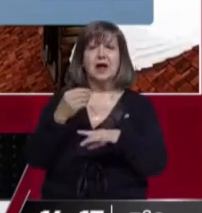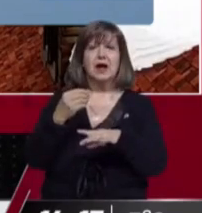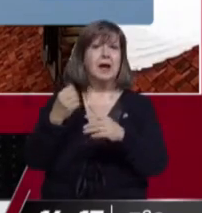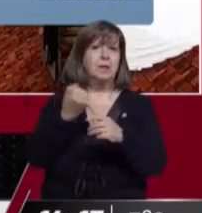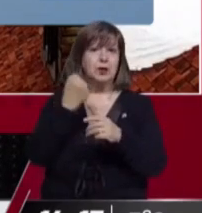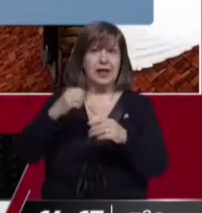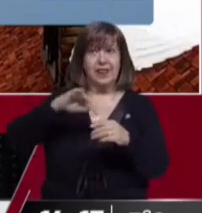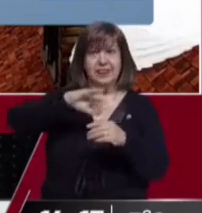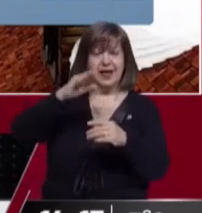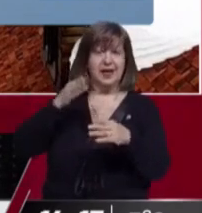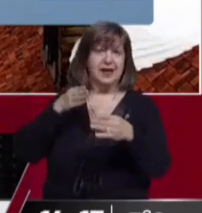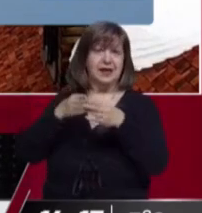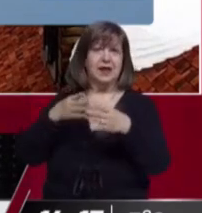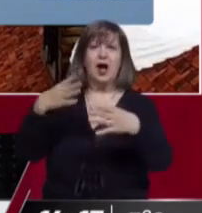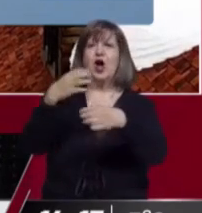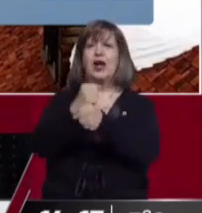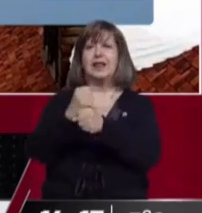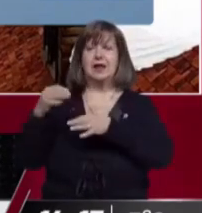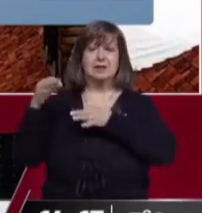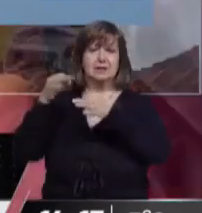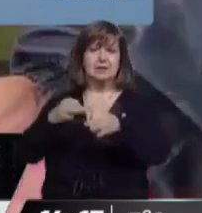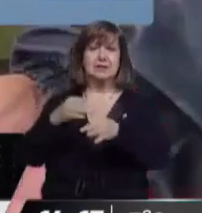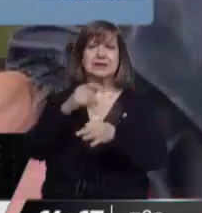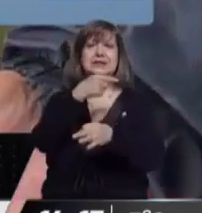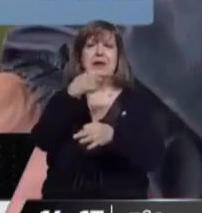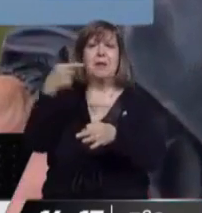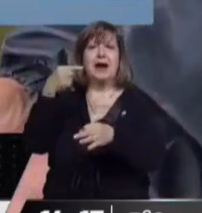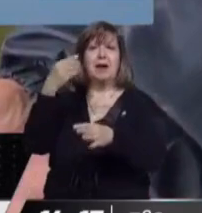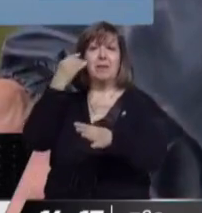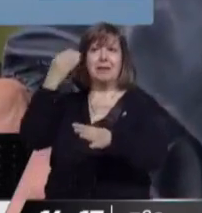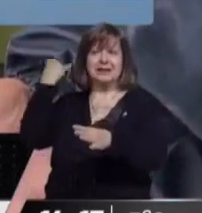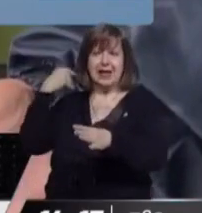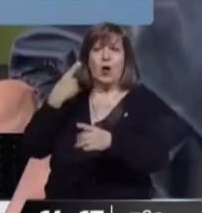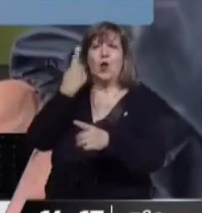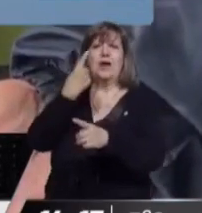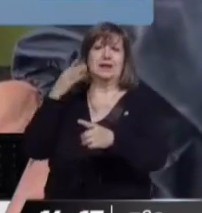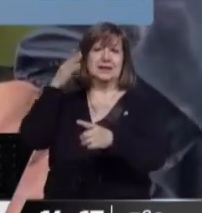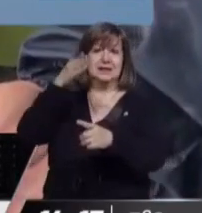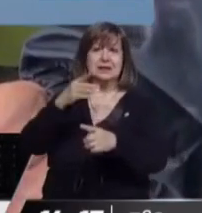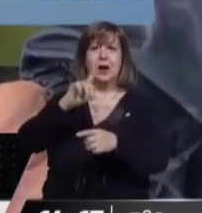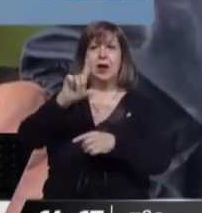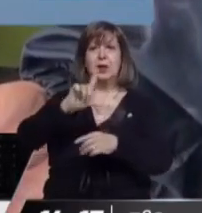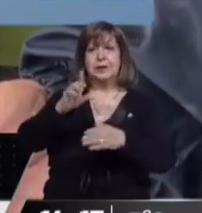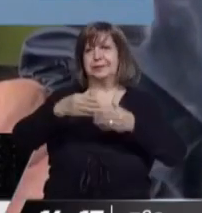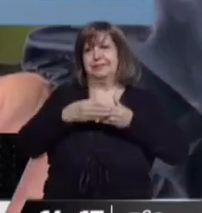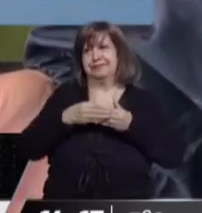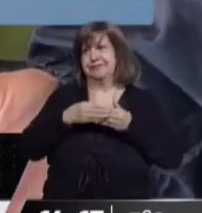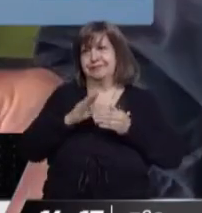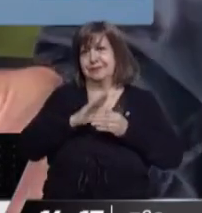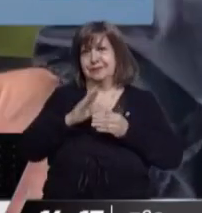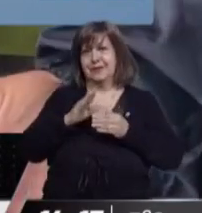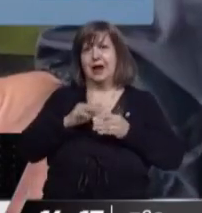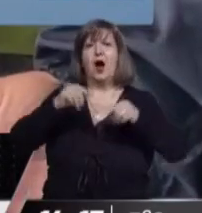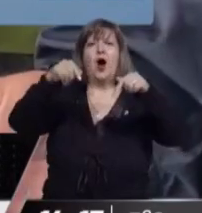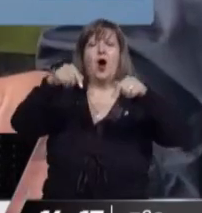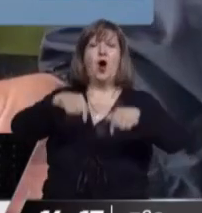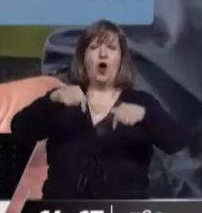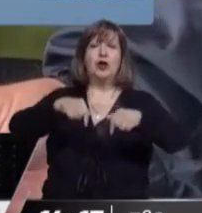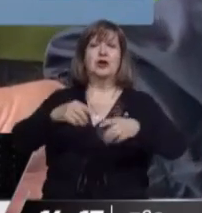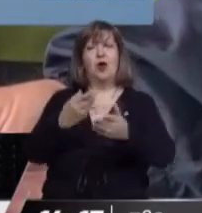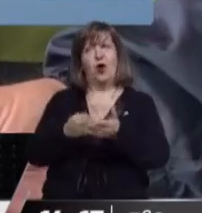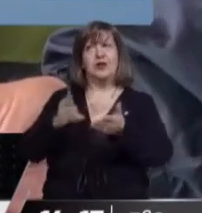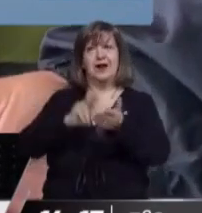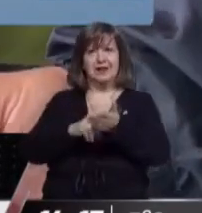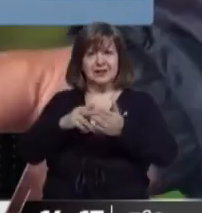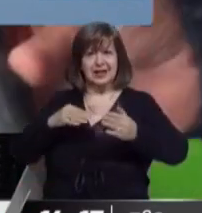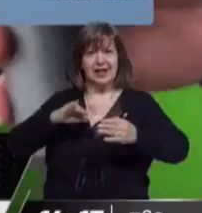acá no sir muchísimo la semana pasada pudimos subir y ya después del lunes no hemos subido recién el día de hoy se